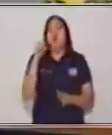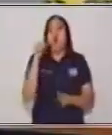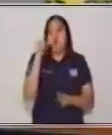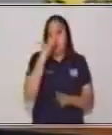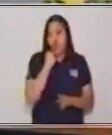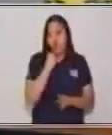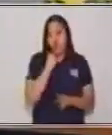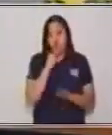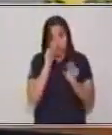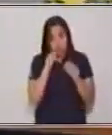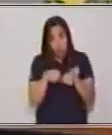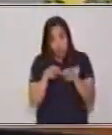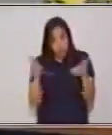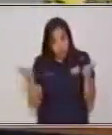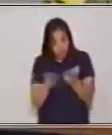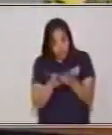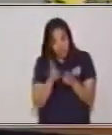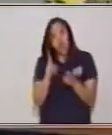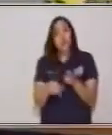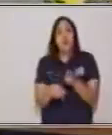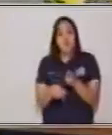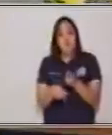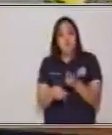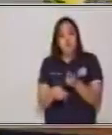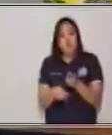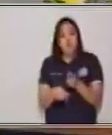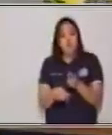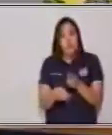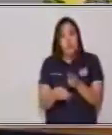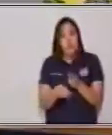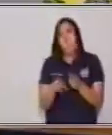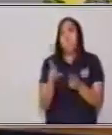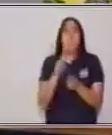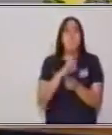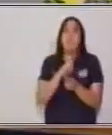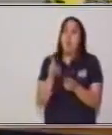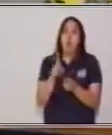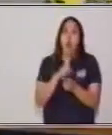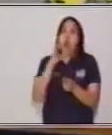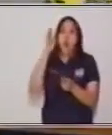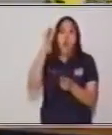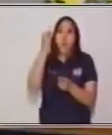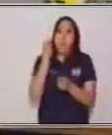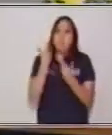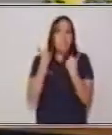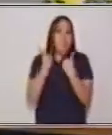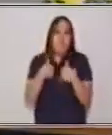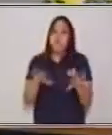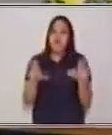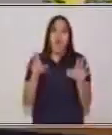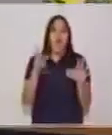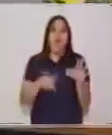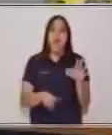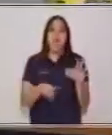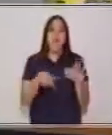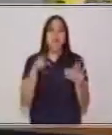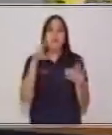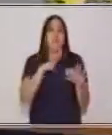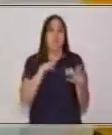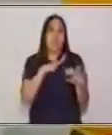¿podemos aplicar la microestructura en esa parte? No, porque ya está colocado solito. Dentro de la macro ya es solo